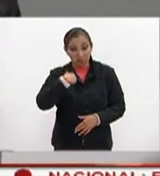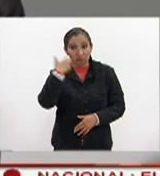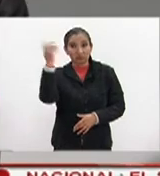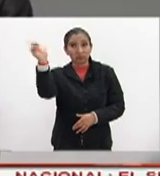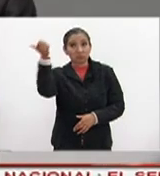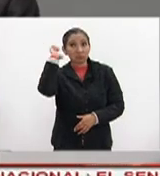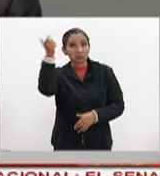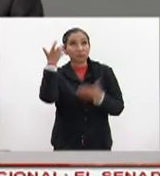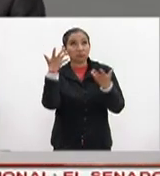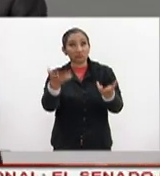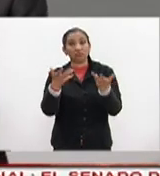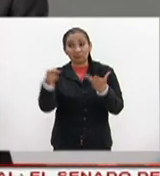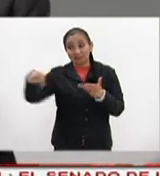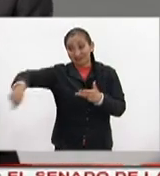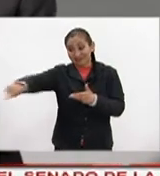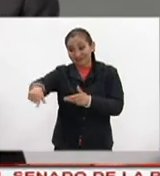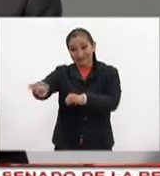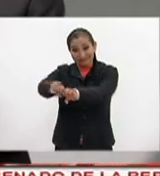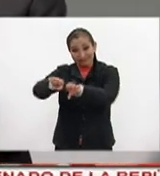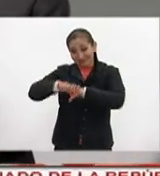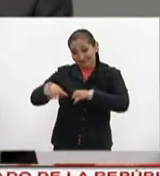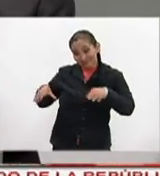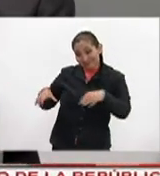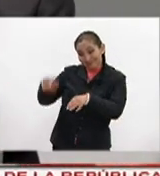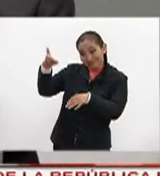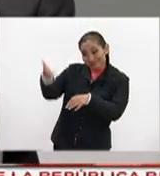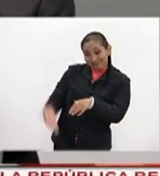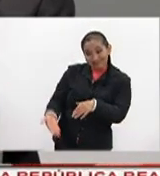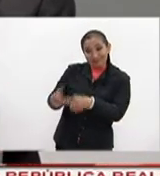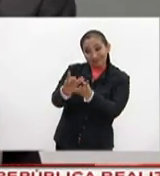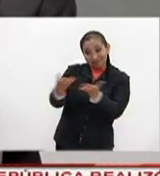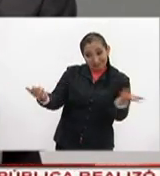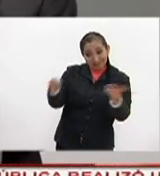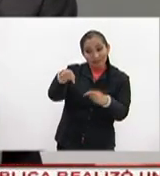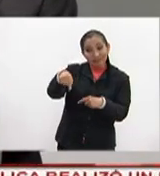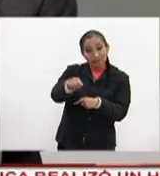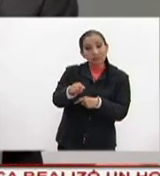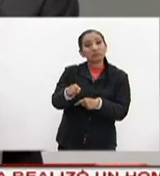aspiro a que este gabinete sea